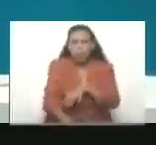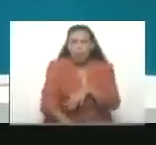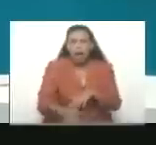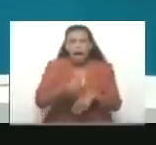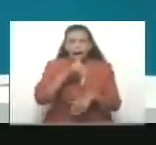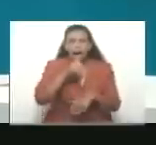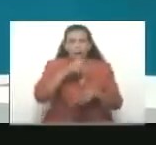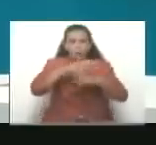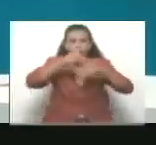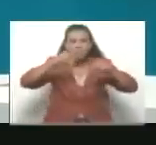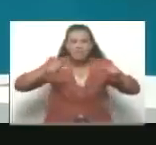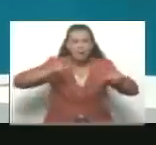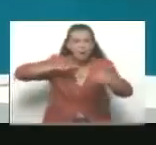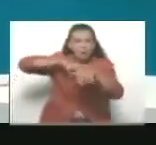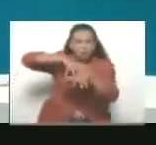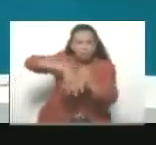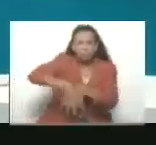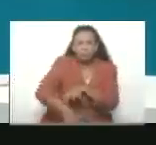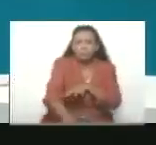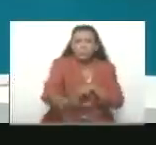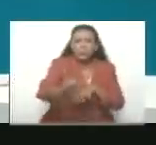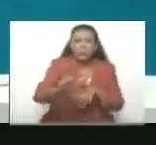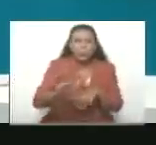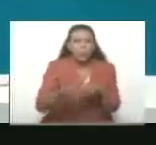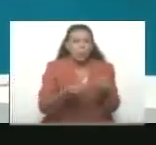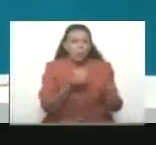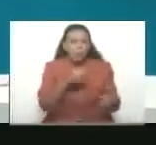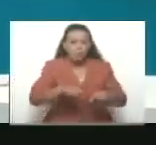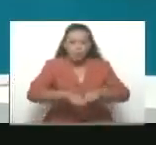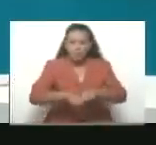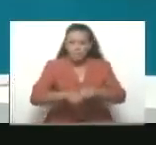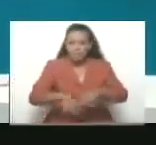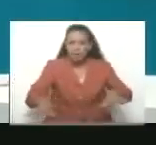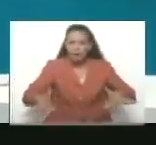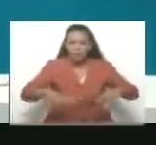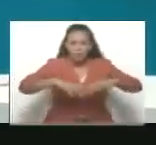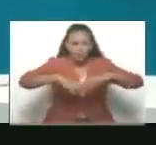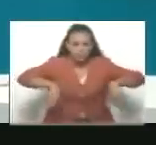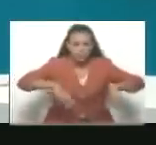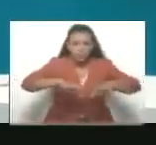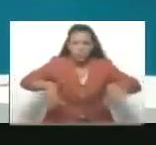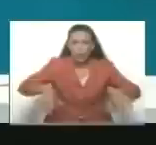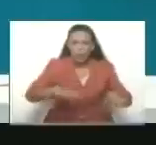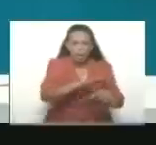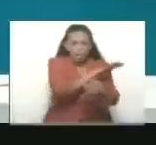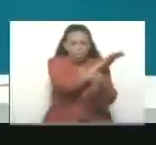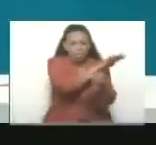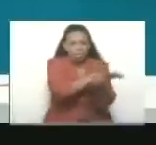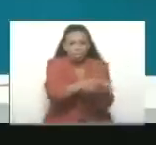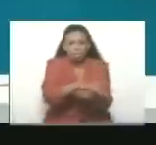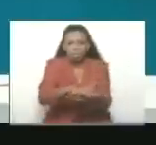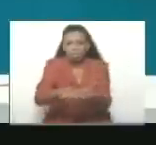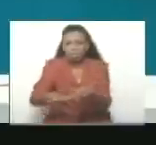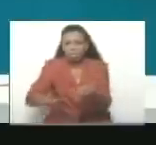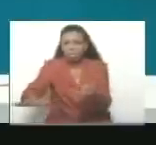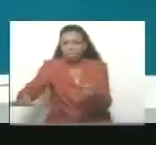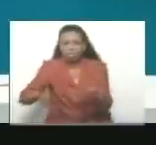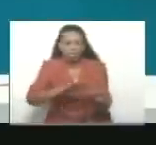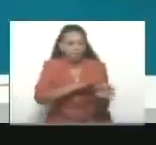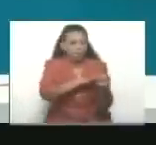destruyó la margen del río y todo el lodos iba llevándose por el medio